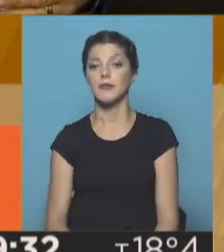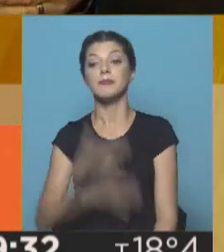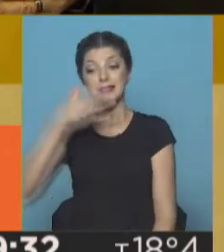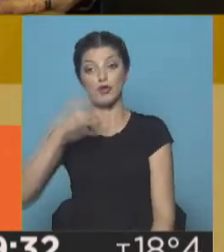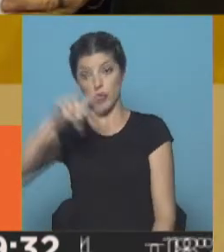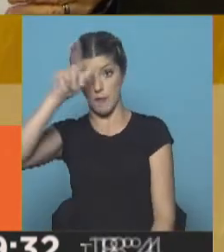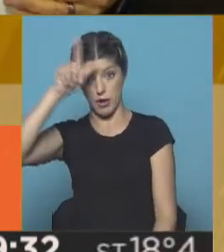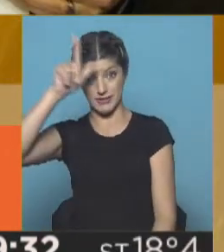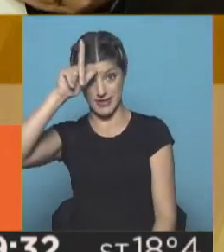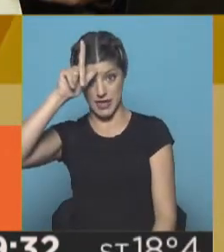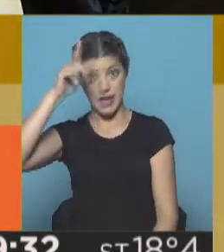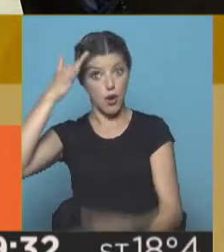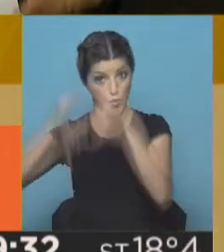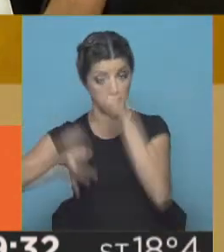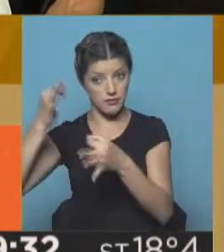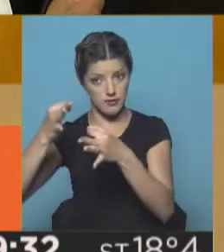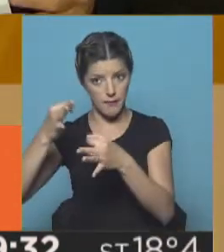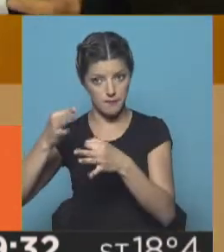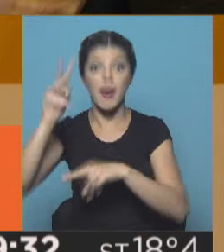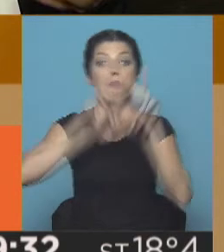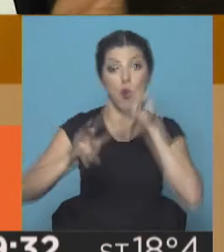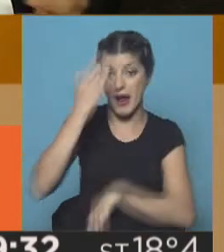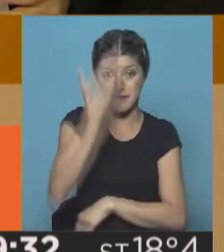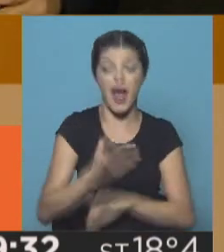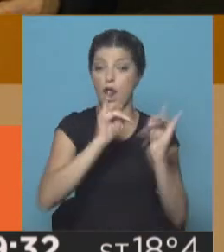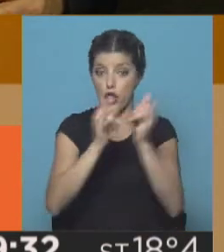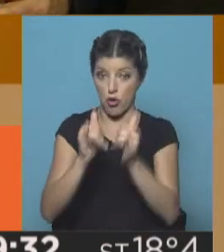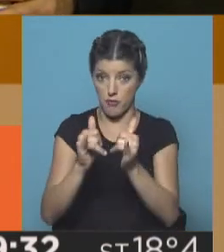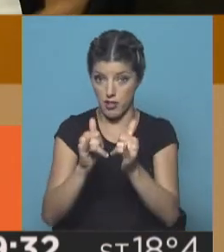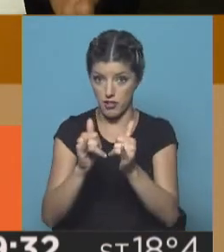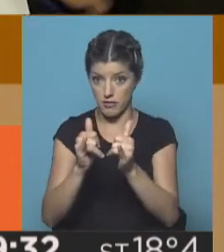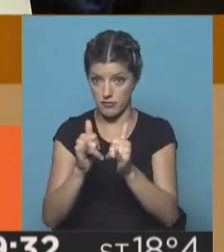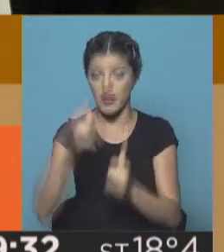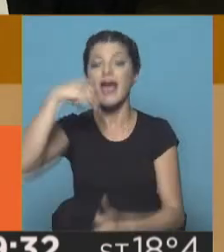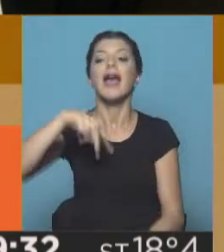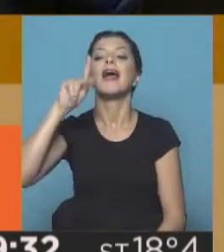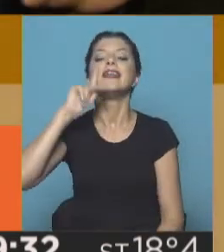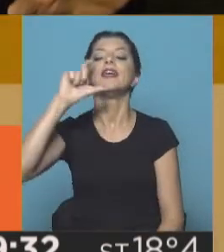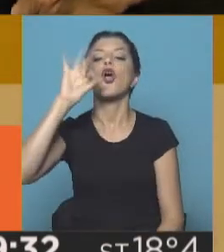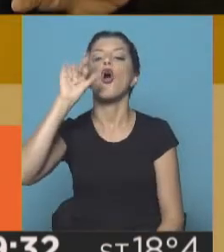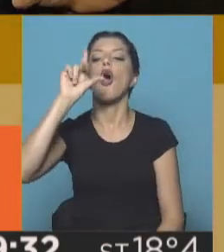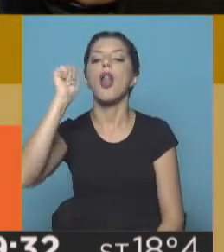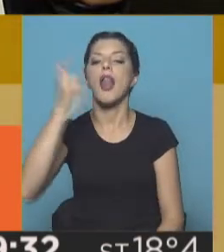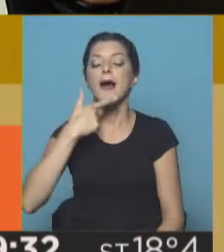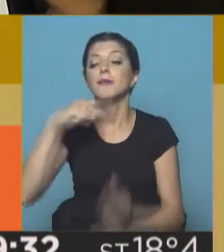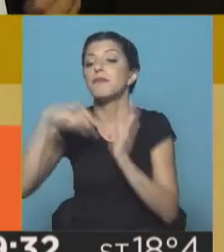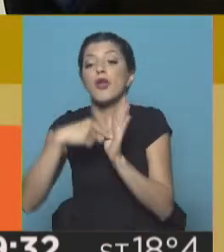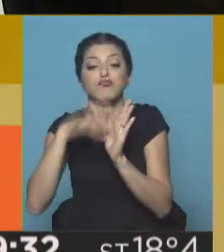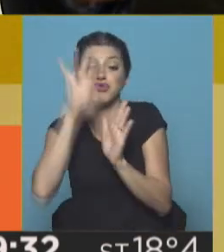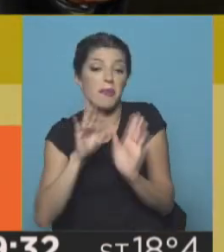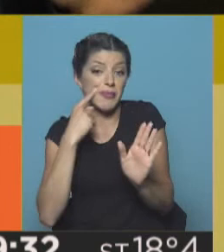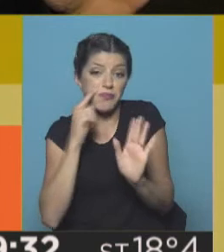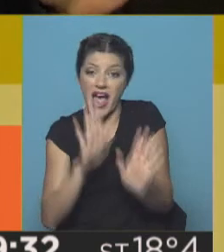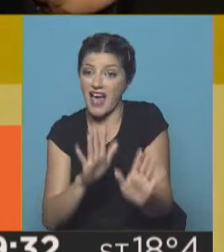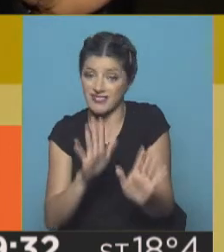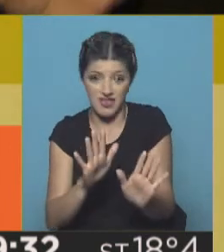por las autoridades judiciales, por la búsqueda del paradero de Nicolás, pero no se sabe mucho más. El